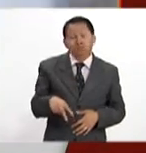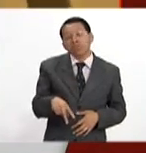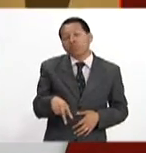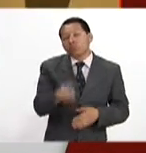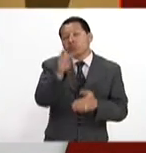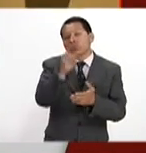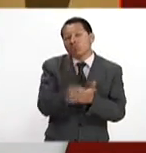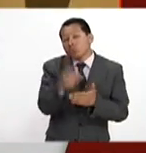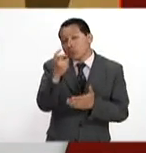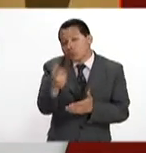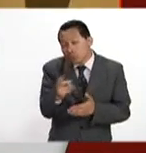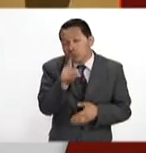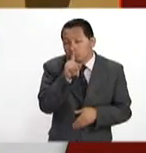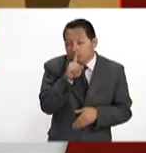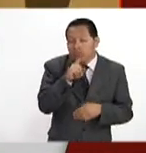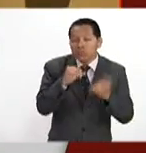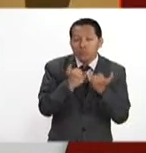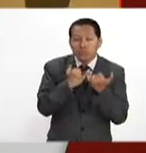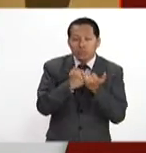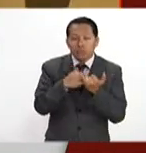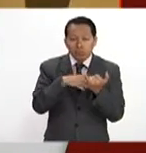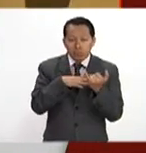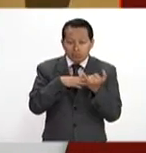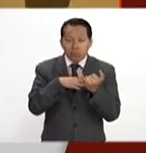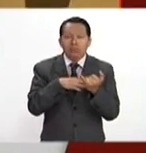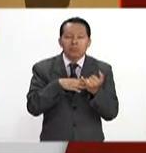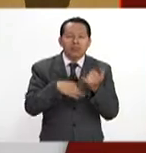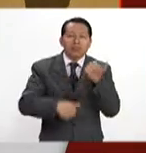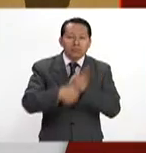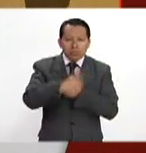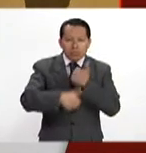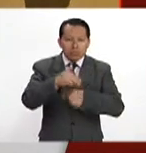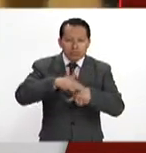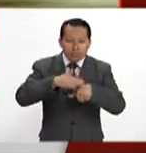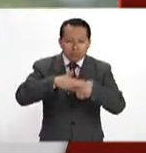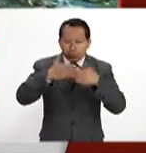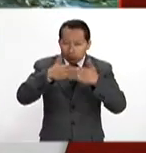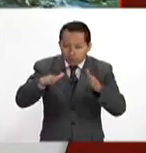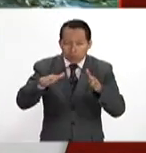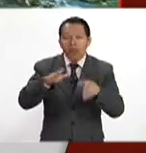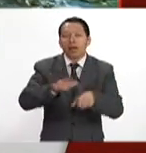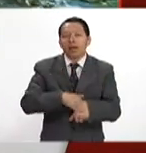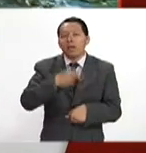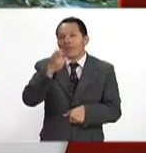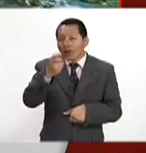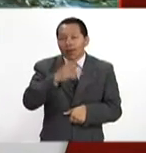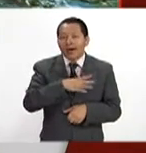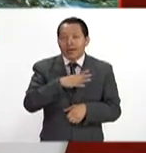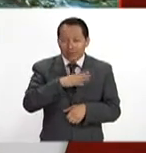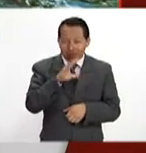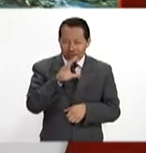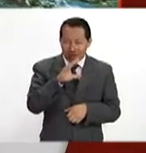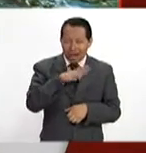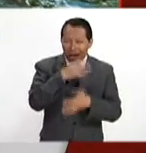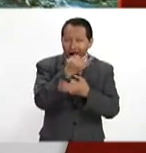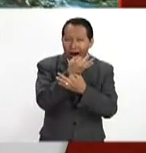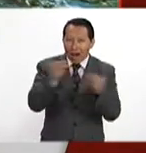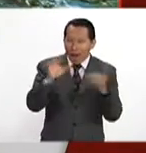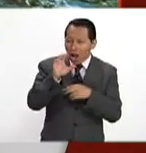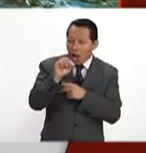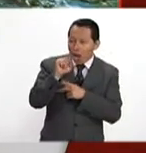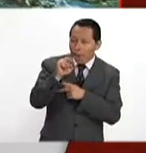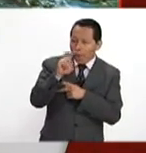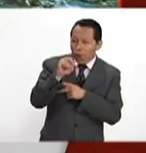fue eso, sino que la muestra se amplió. De hecho, de ahí los ejes temáticos en convocatoria se tuvieron que